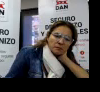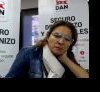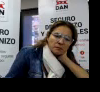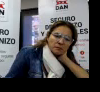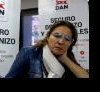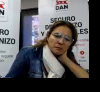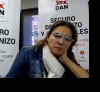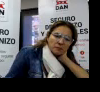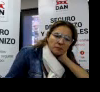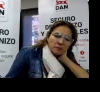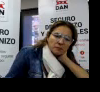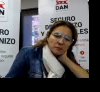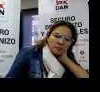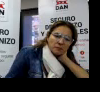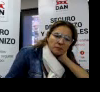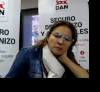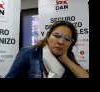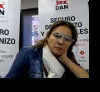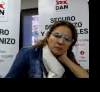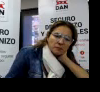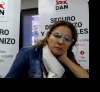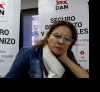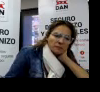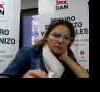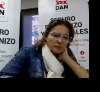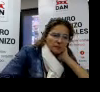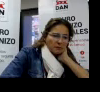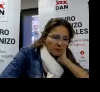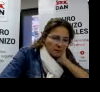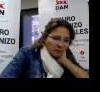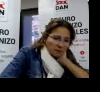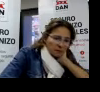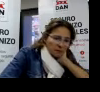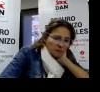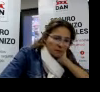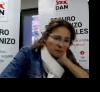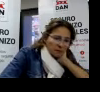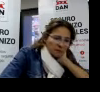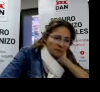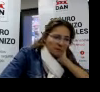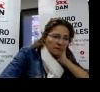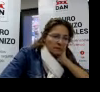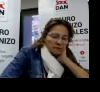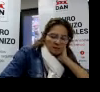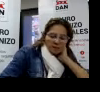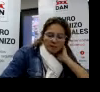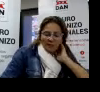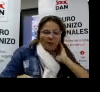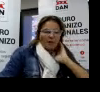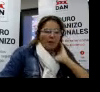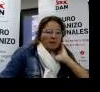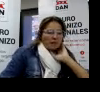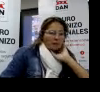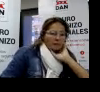empiece o que tienda a normalizar un poco la situación. Bueno, todo eso de a poquito, muy de a poquito. Fíjense que es